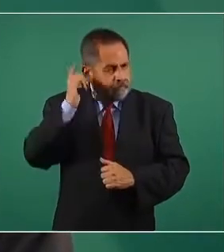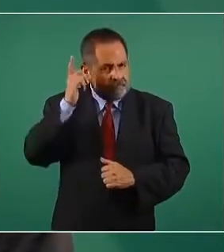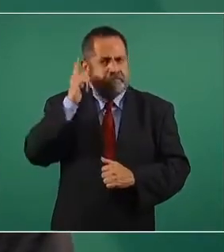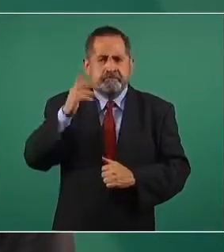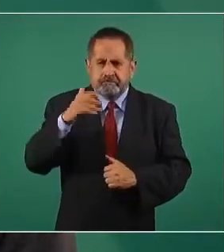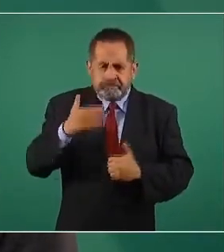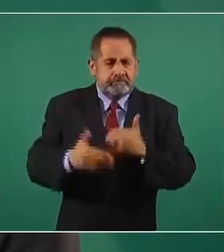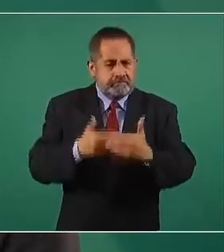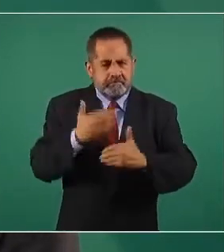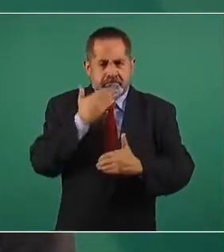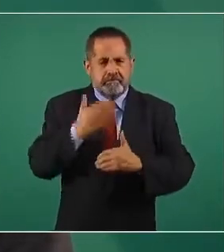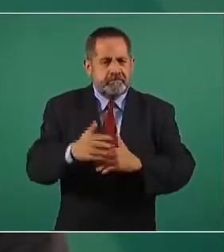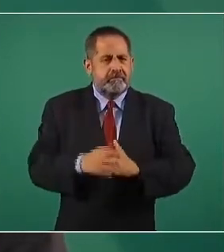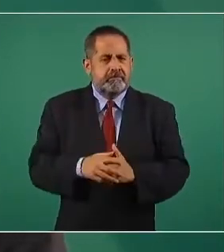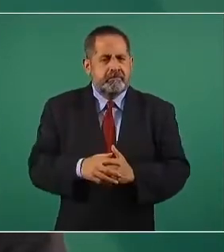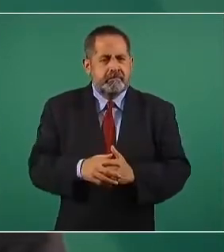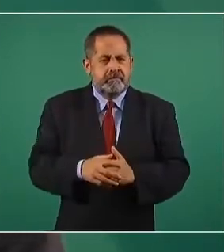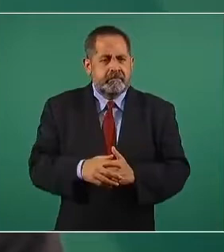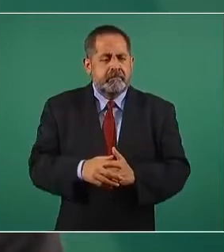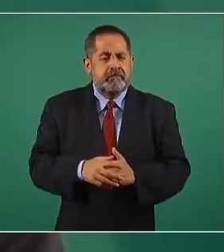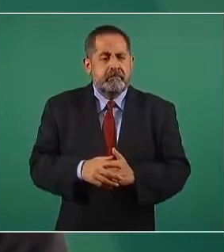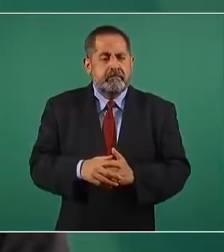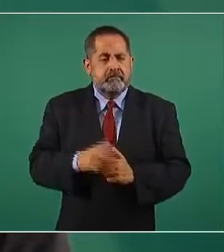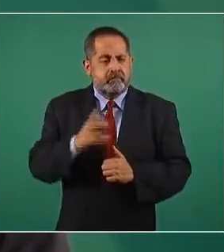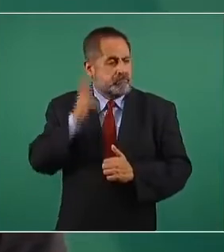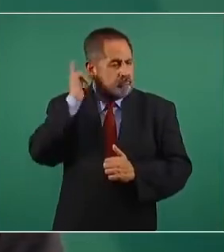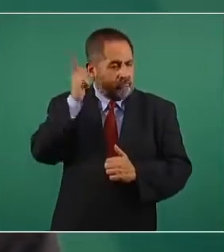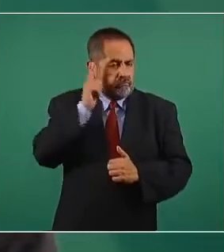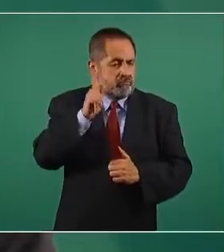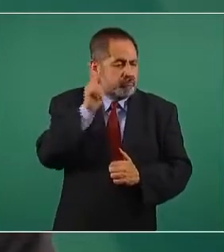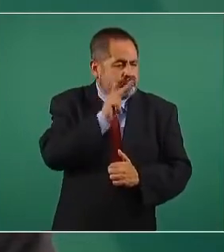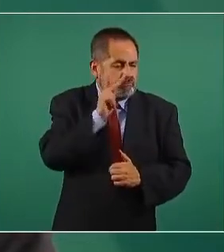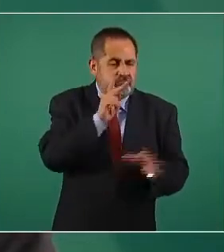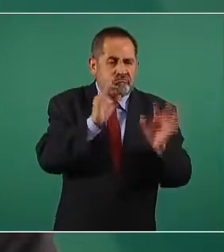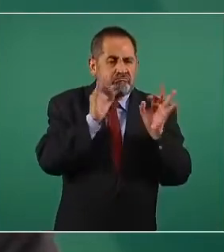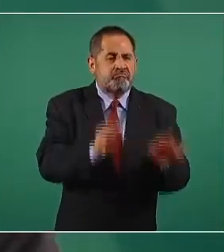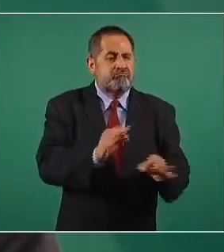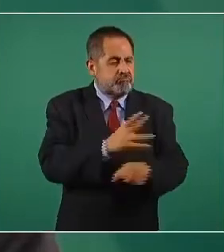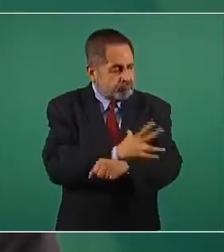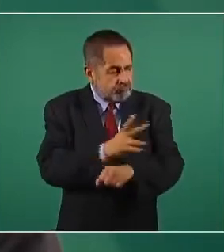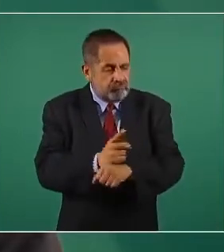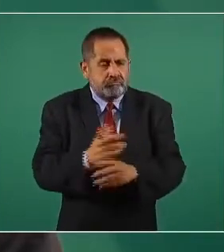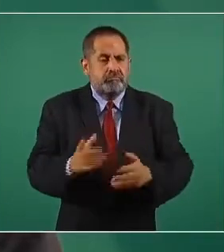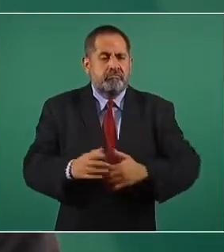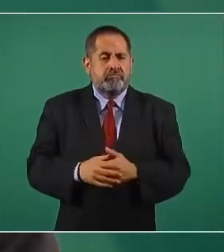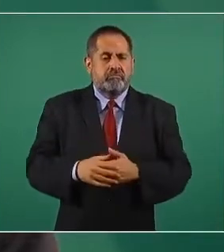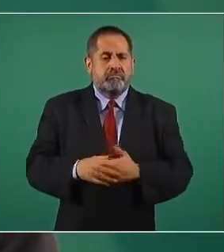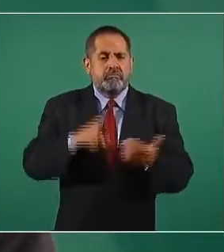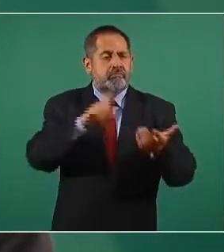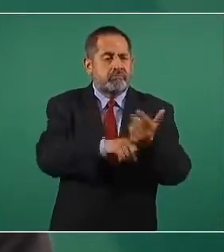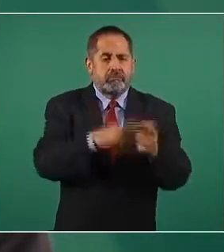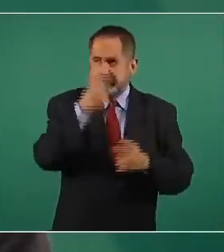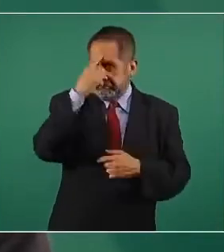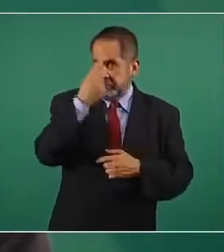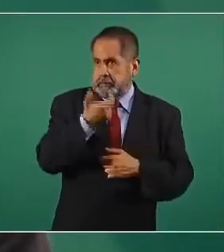ojalá y sea auténtico, que no sea por